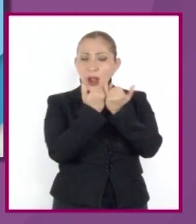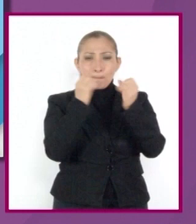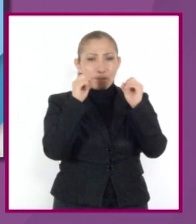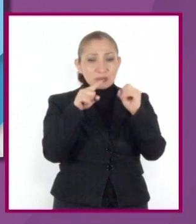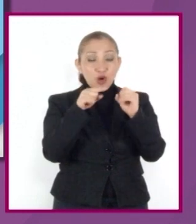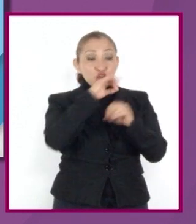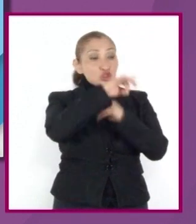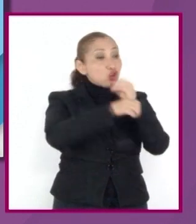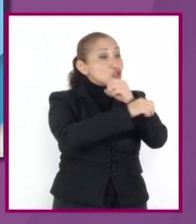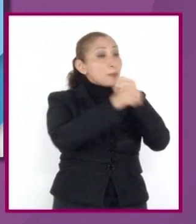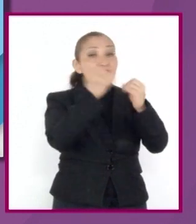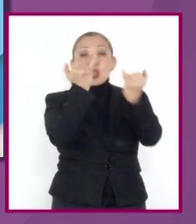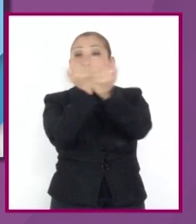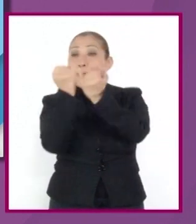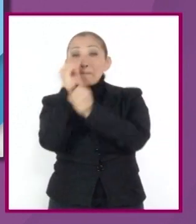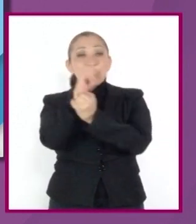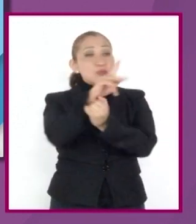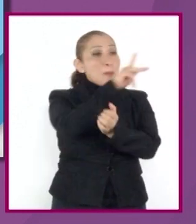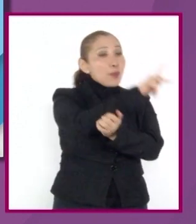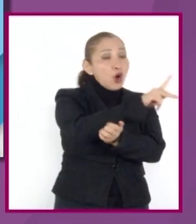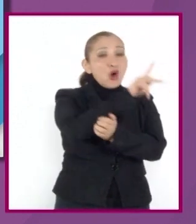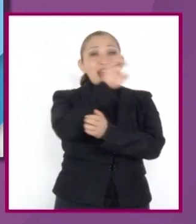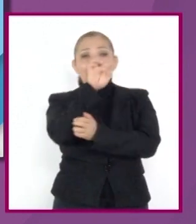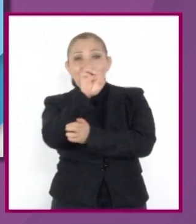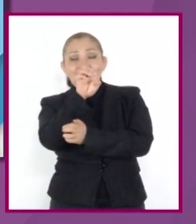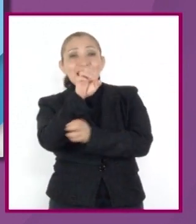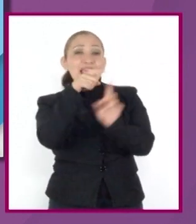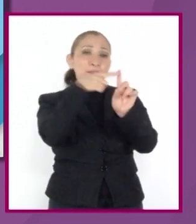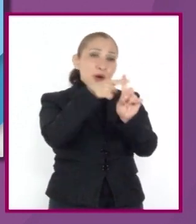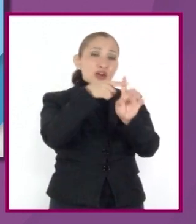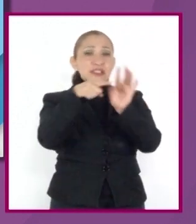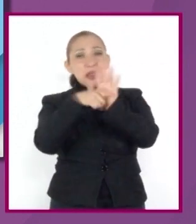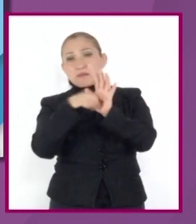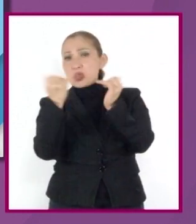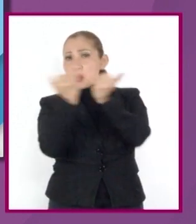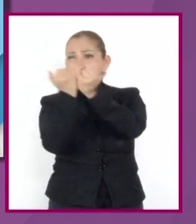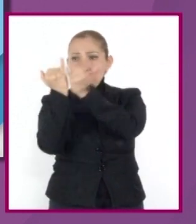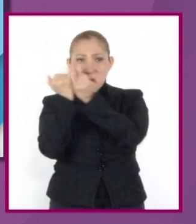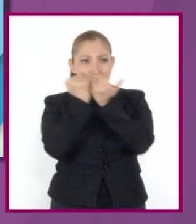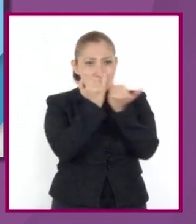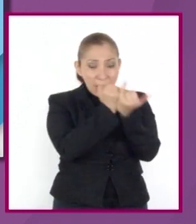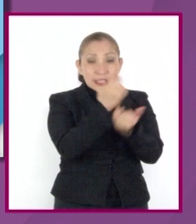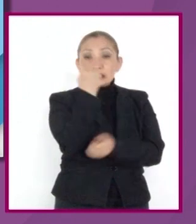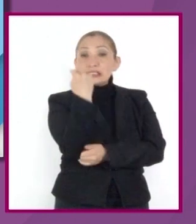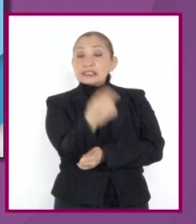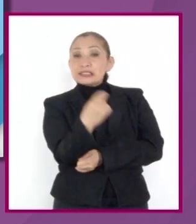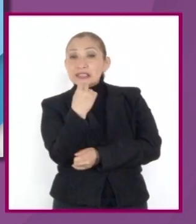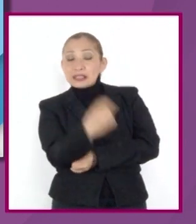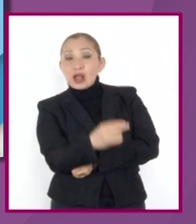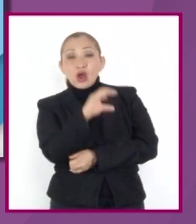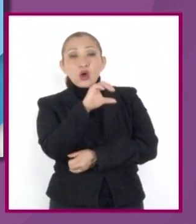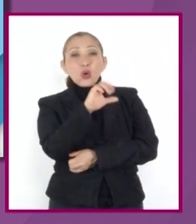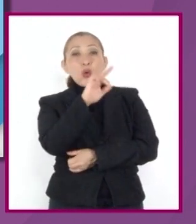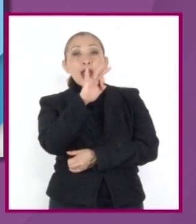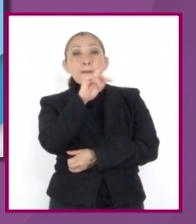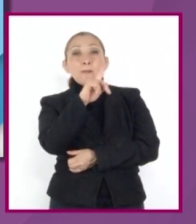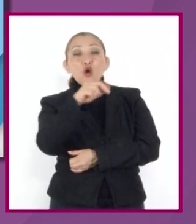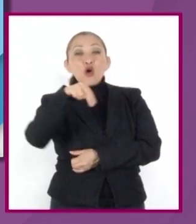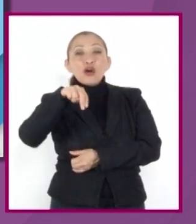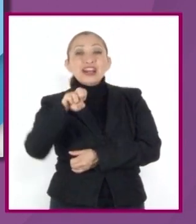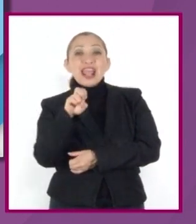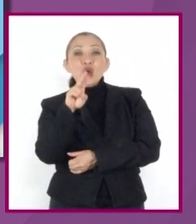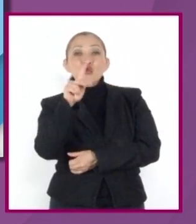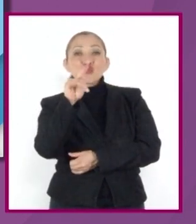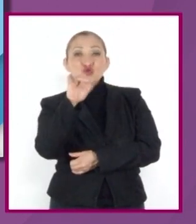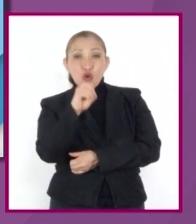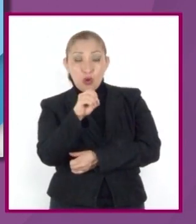los cuerpos tienen igual cantidad de carga negativa que positiva. A eso le llamamos cuerpo neutro. Como